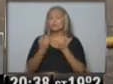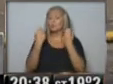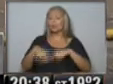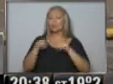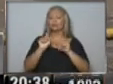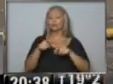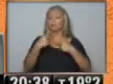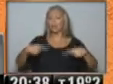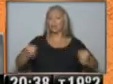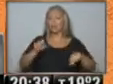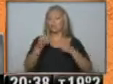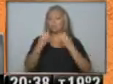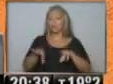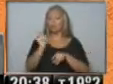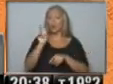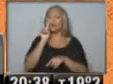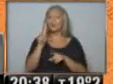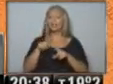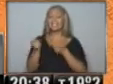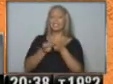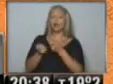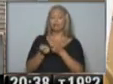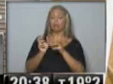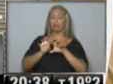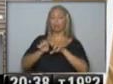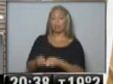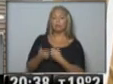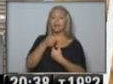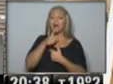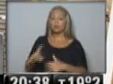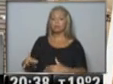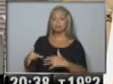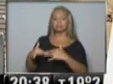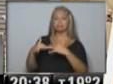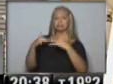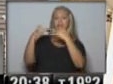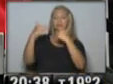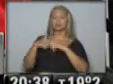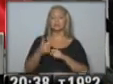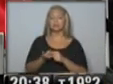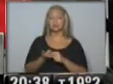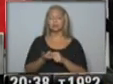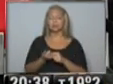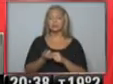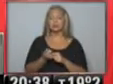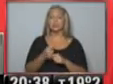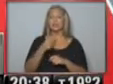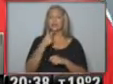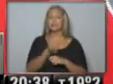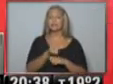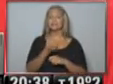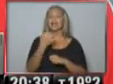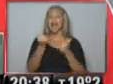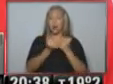sus mercaderías o ver sus negocios arruinados por el avance de las aguas. Hay que desarmar todos los coches enteros directamente. Llevarlo a